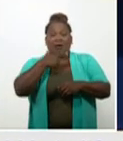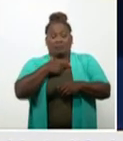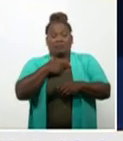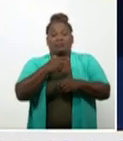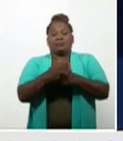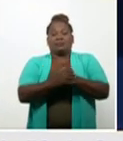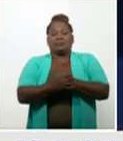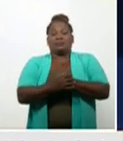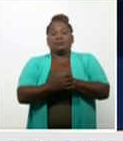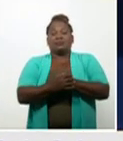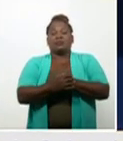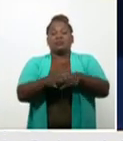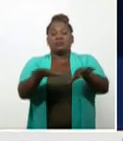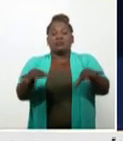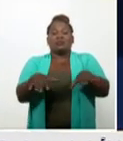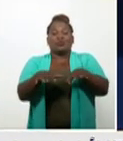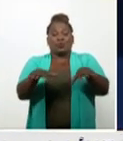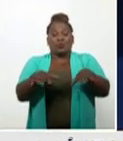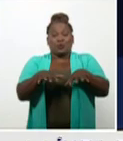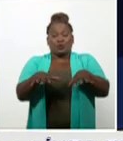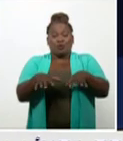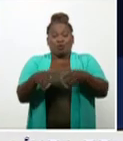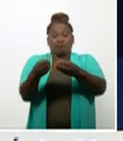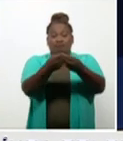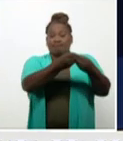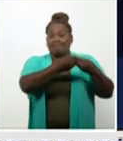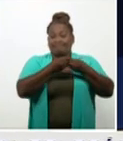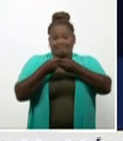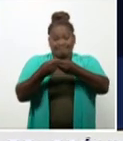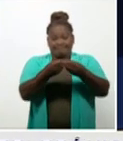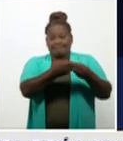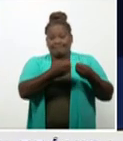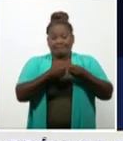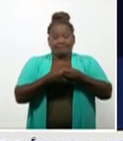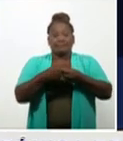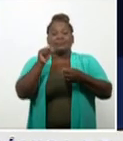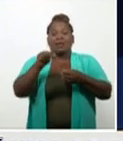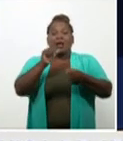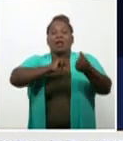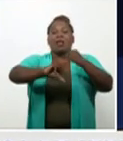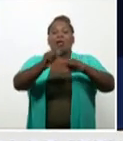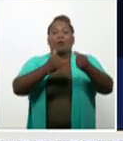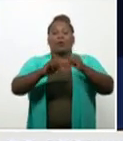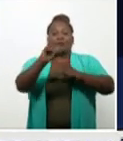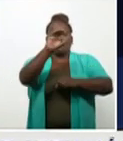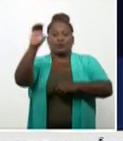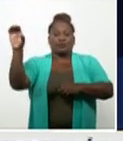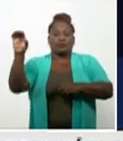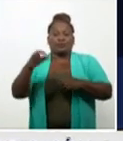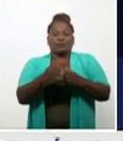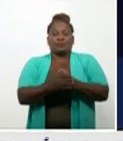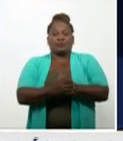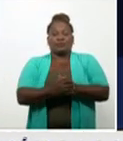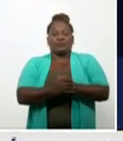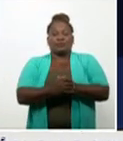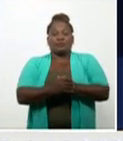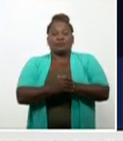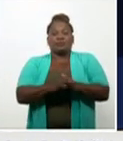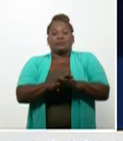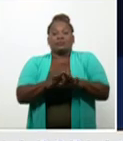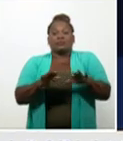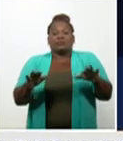con la situación que se nos ha dado, la transmisión que se ha dado en este laboratorio. De esta forma, bueno,